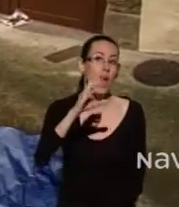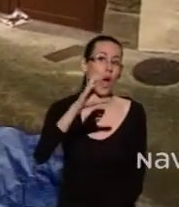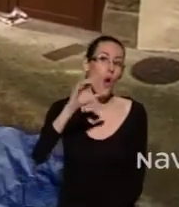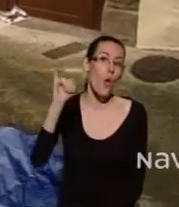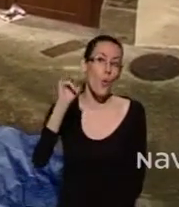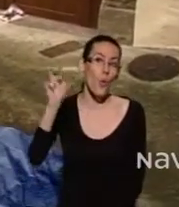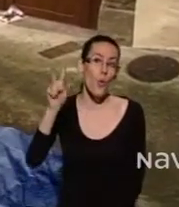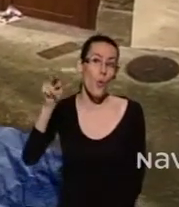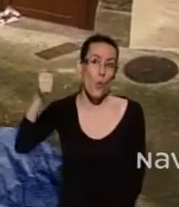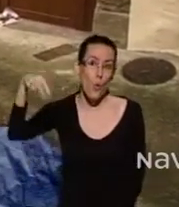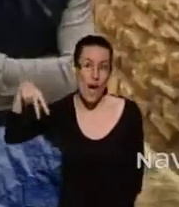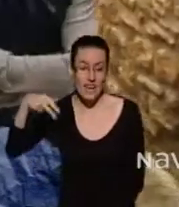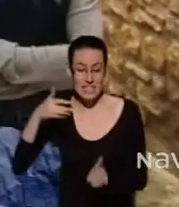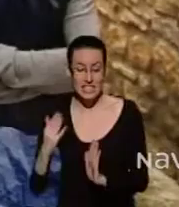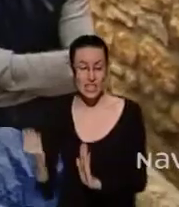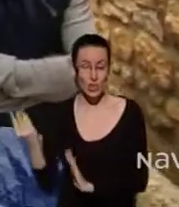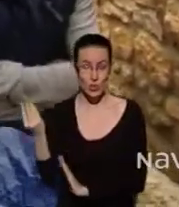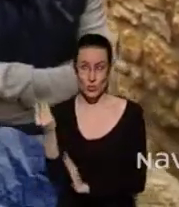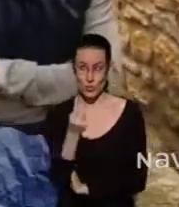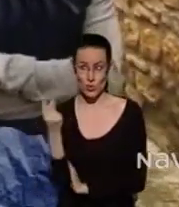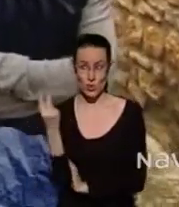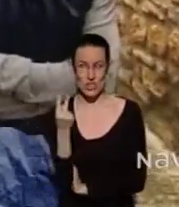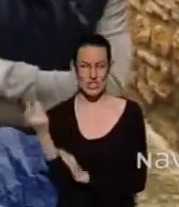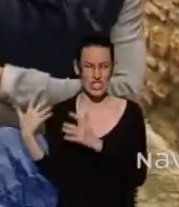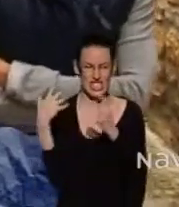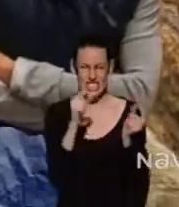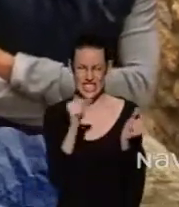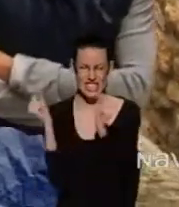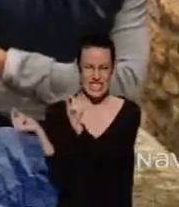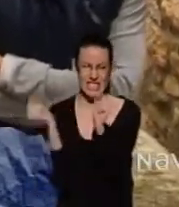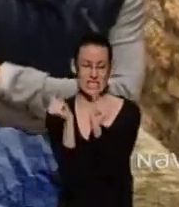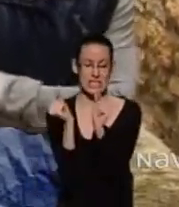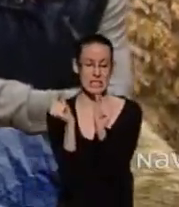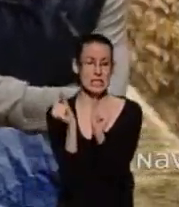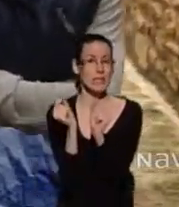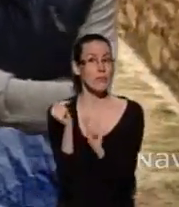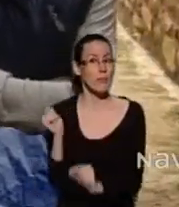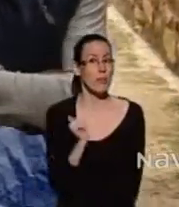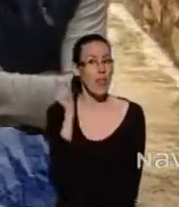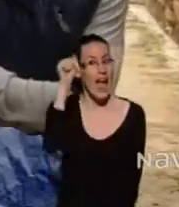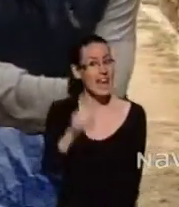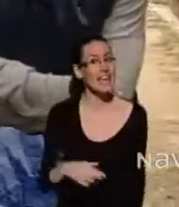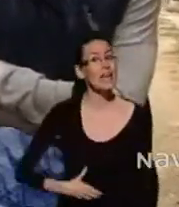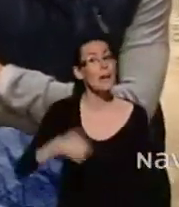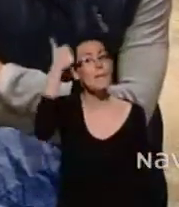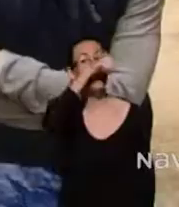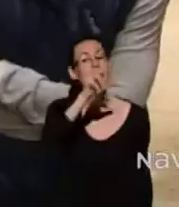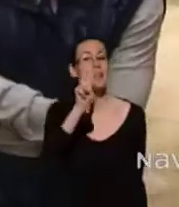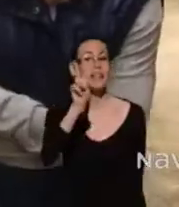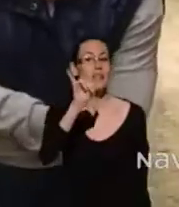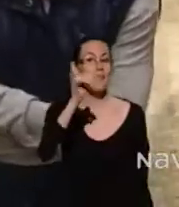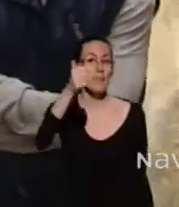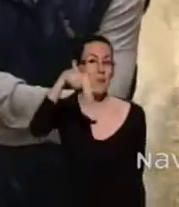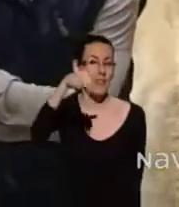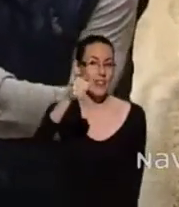Aragón. No se llevaban bien, tenían muchas discrepancias, y aquí el príncipe de Viana, que era muy, muy amigo, era muy